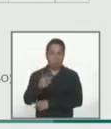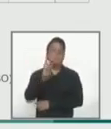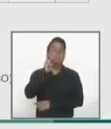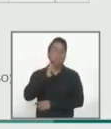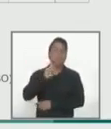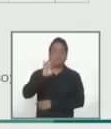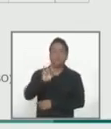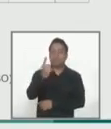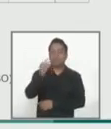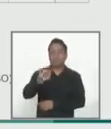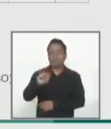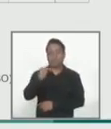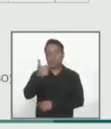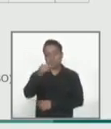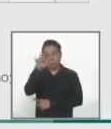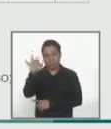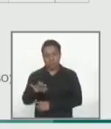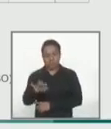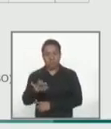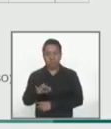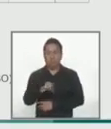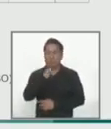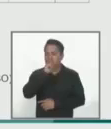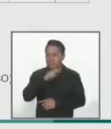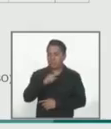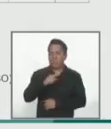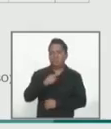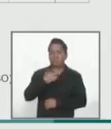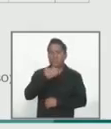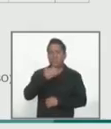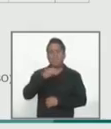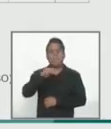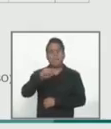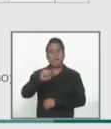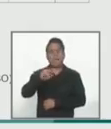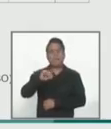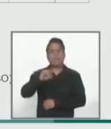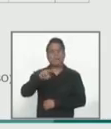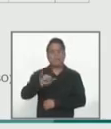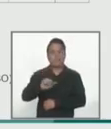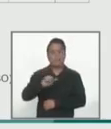Pemex, 41.7% y Secretaría de Marina,